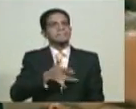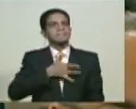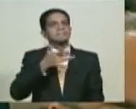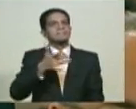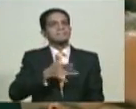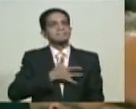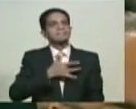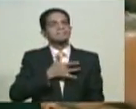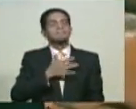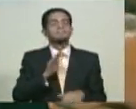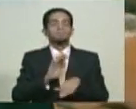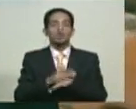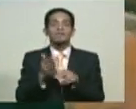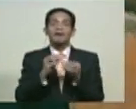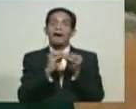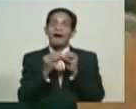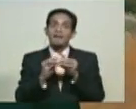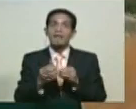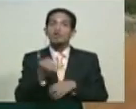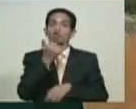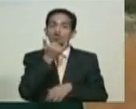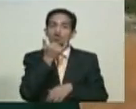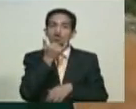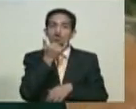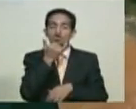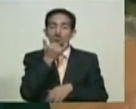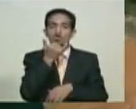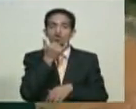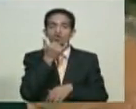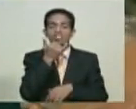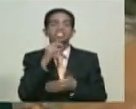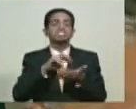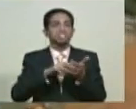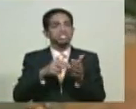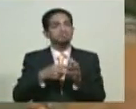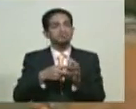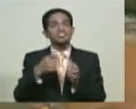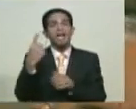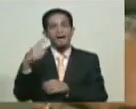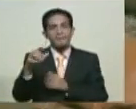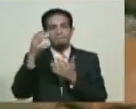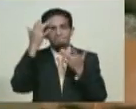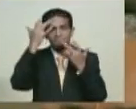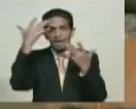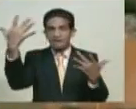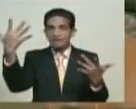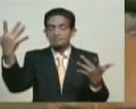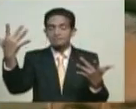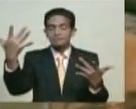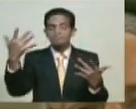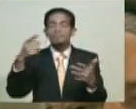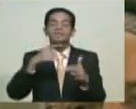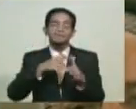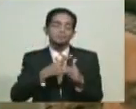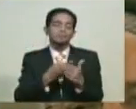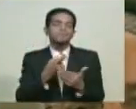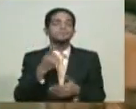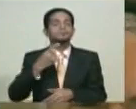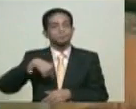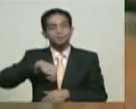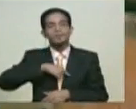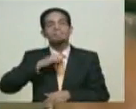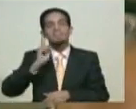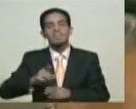porque corregir errores es propio de personas inteligentes. Y hay que admitir pues que vivimos una crisis